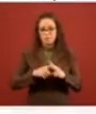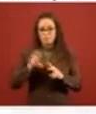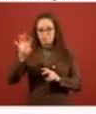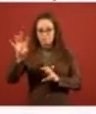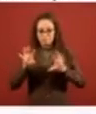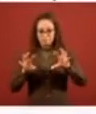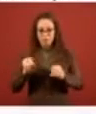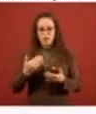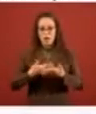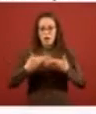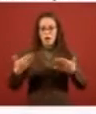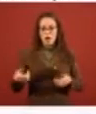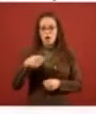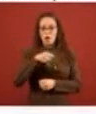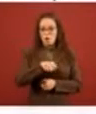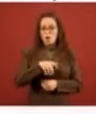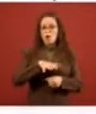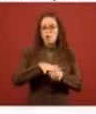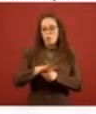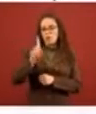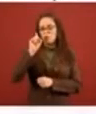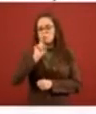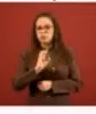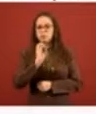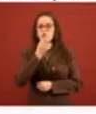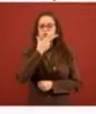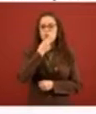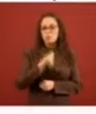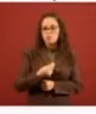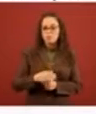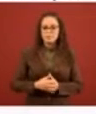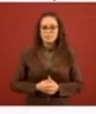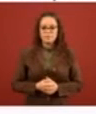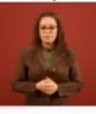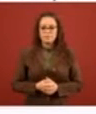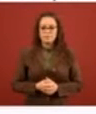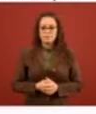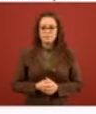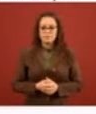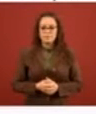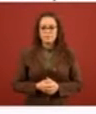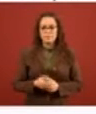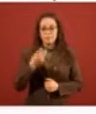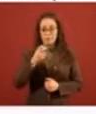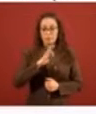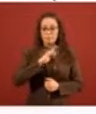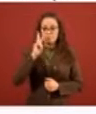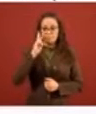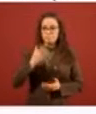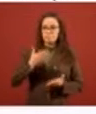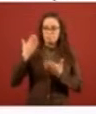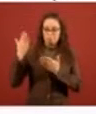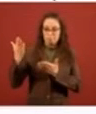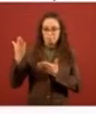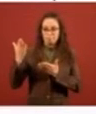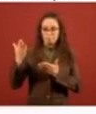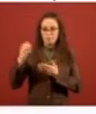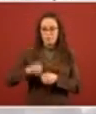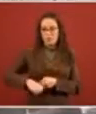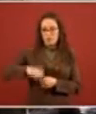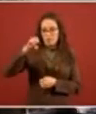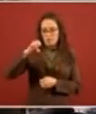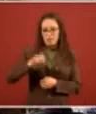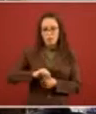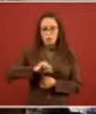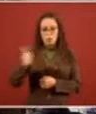sexo. La habíamos estado presentando también en la siguiente imagen, que tiene que ver precisamente con esta distribución de edad. La